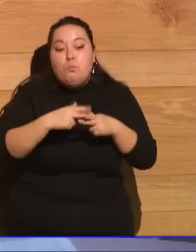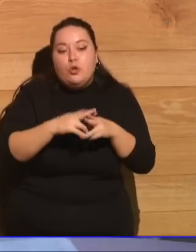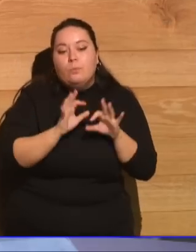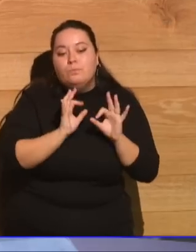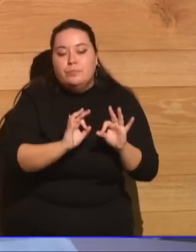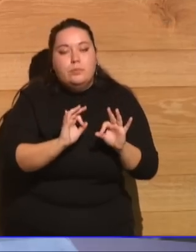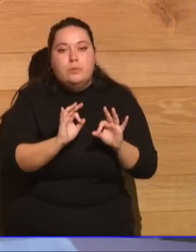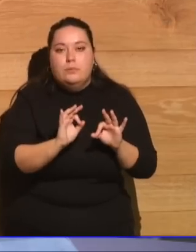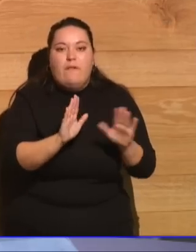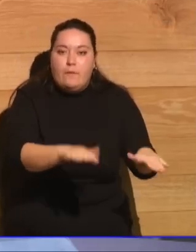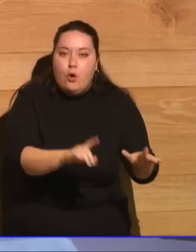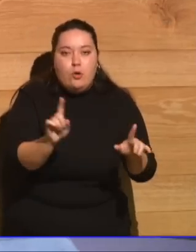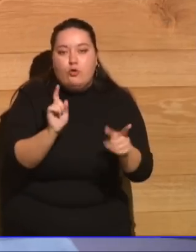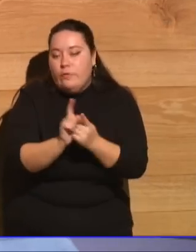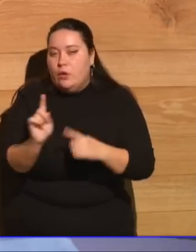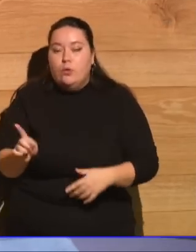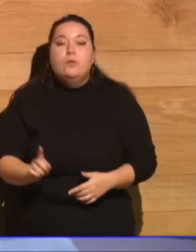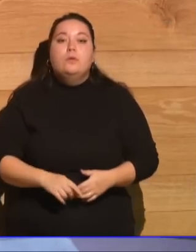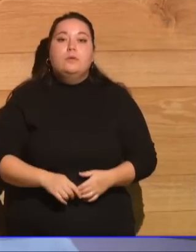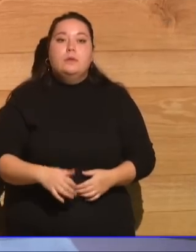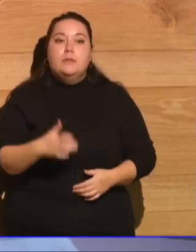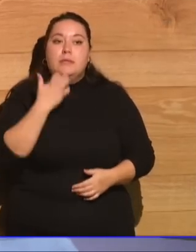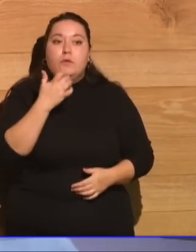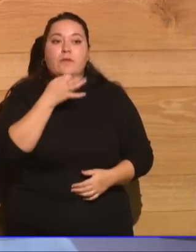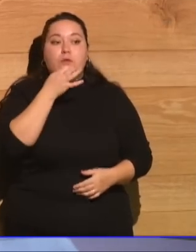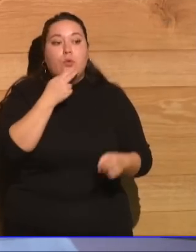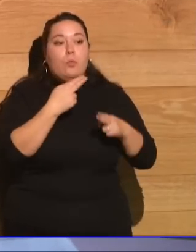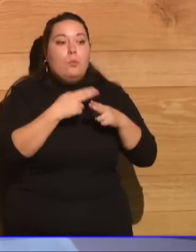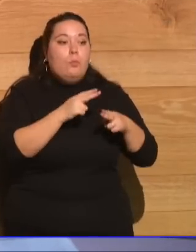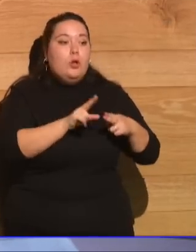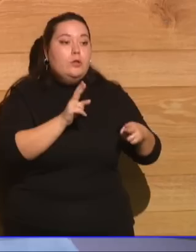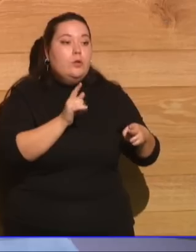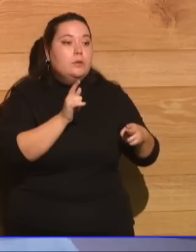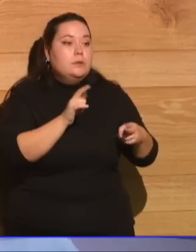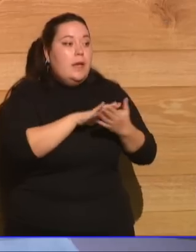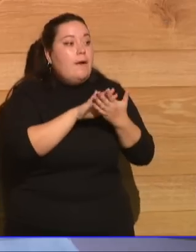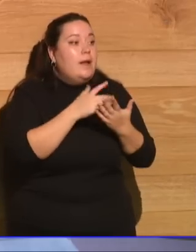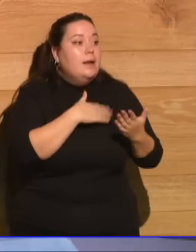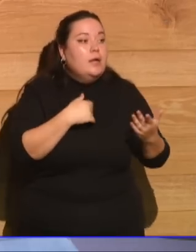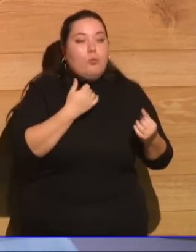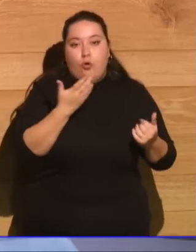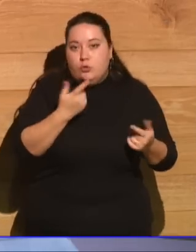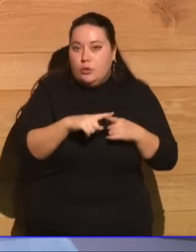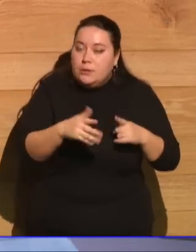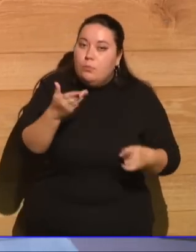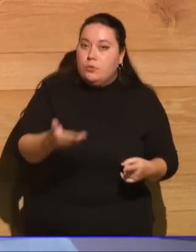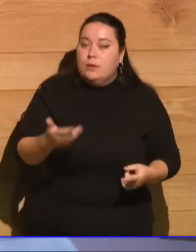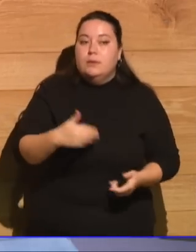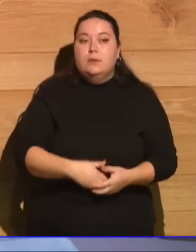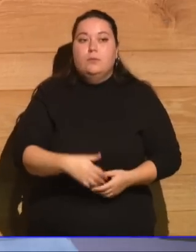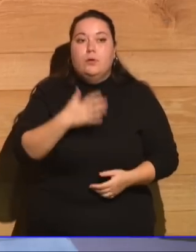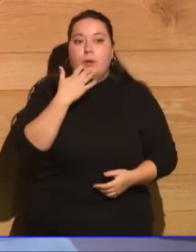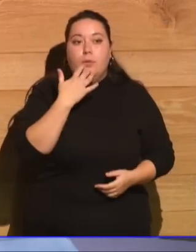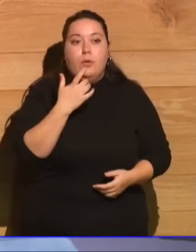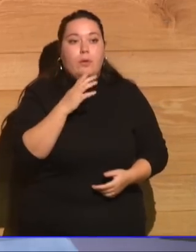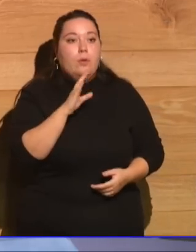político, partidario, sino cuando hay un discurso político porque quiere hablar de cosas de esas que se consideran relevantes, que tienen que ver con lo que